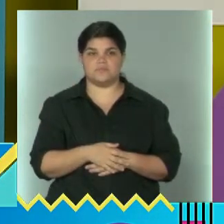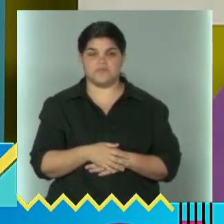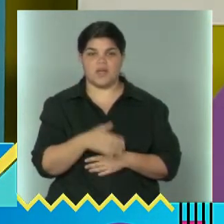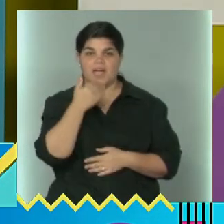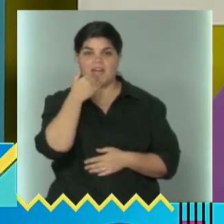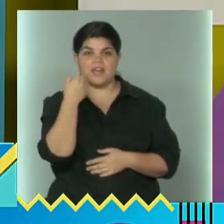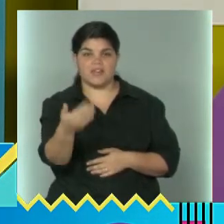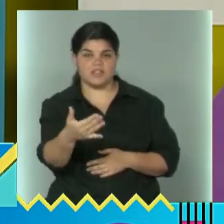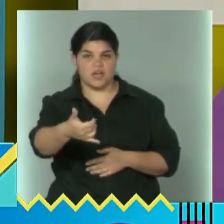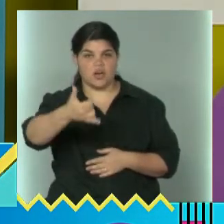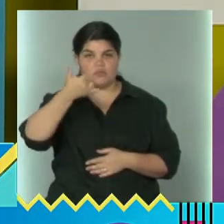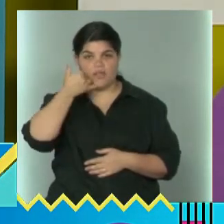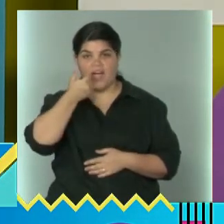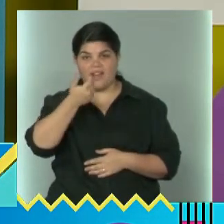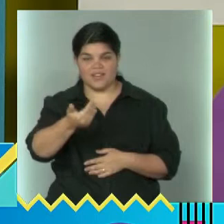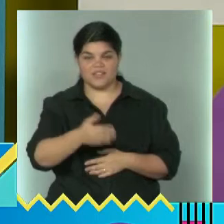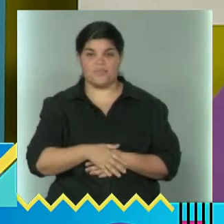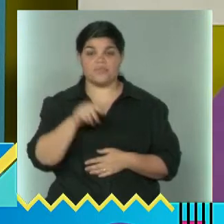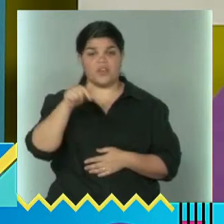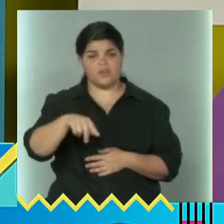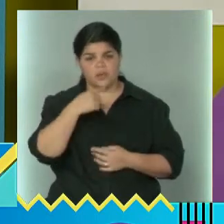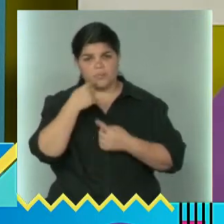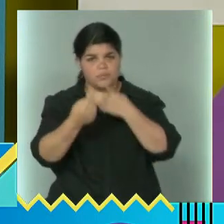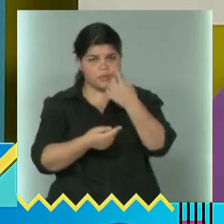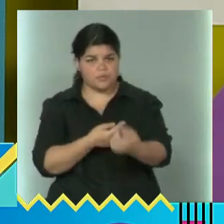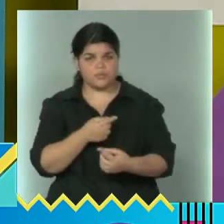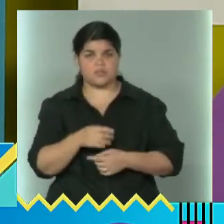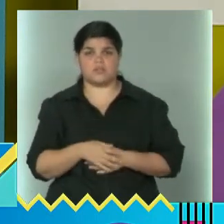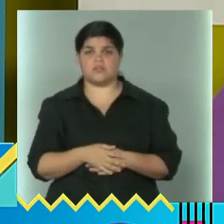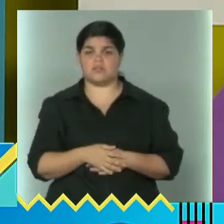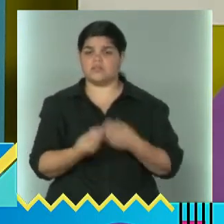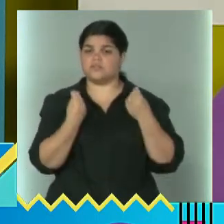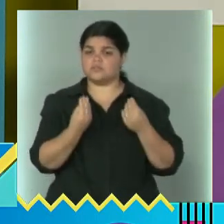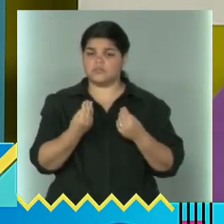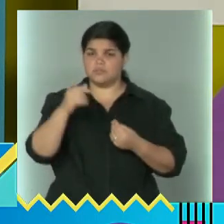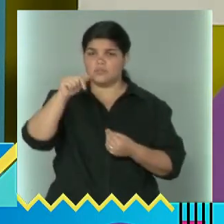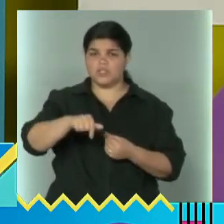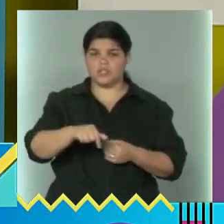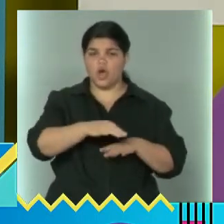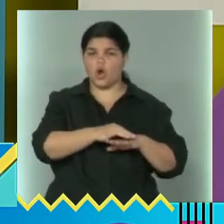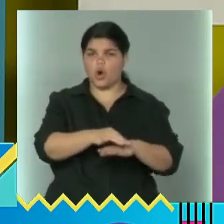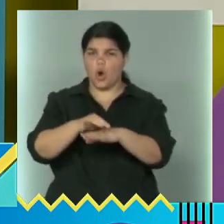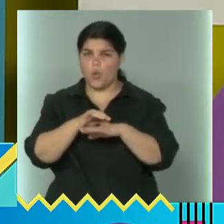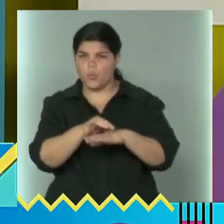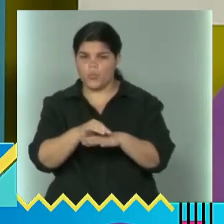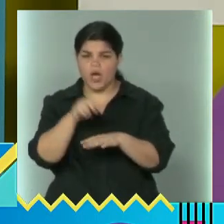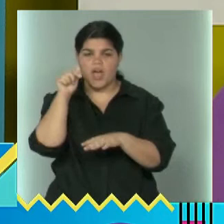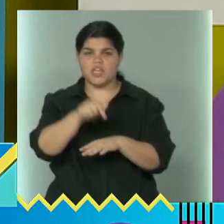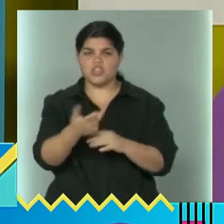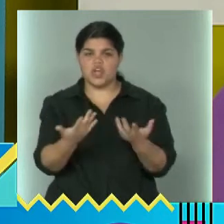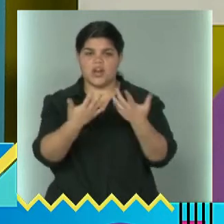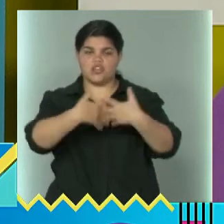la comunicación y empezar a preguntar un poco esto de, bueno, quizás el coaching muchas veces está relacionado